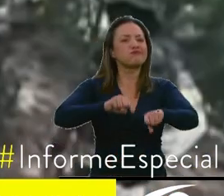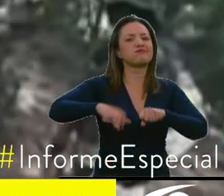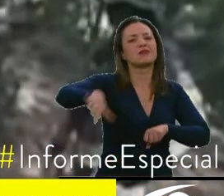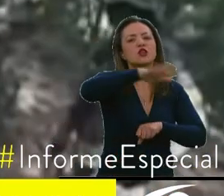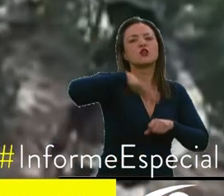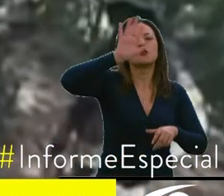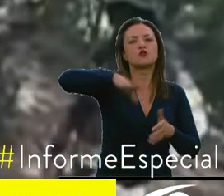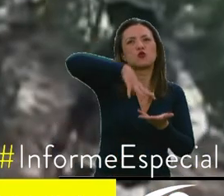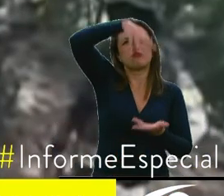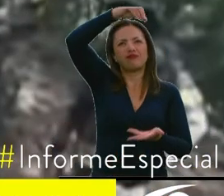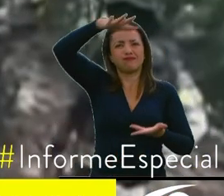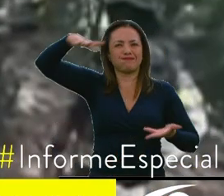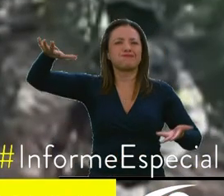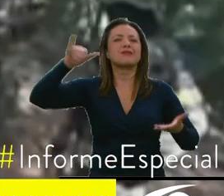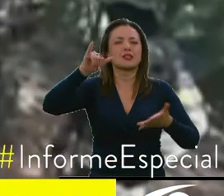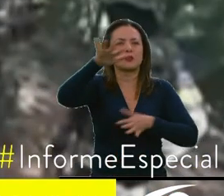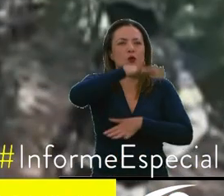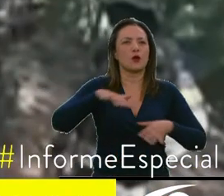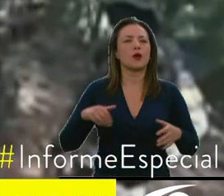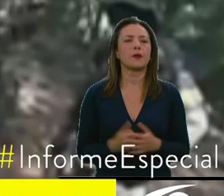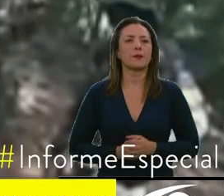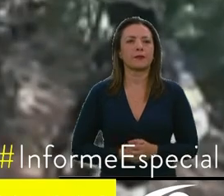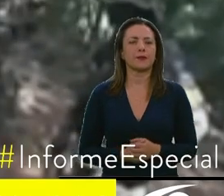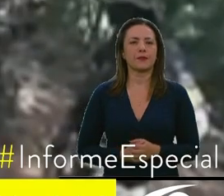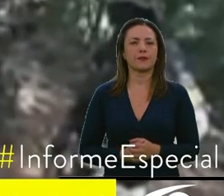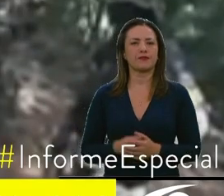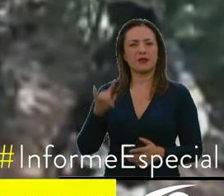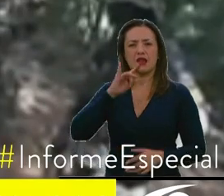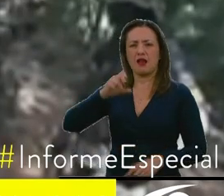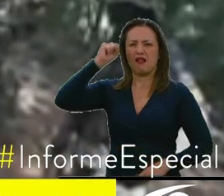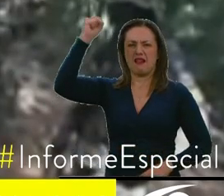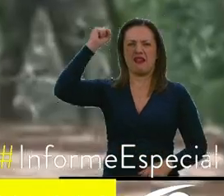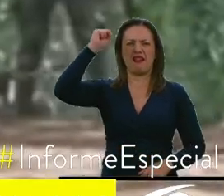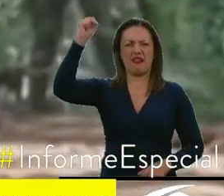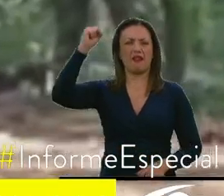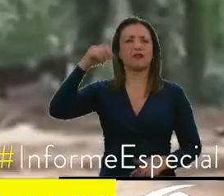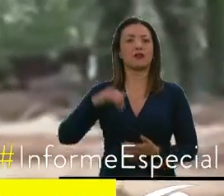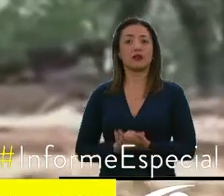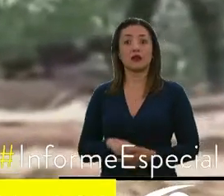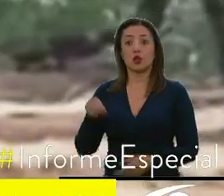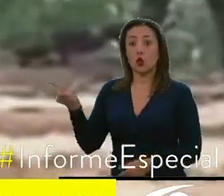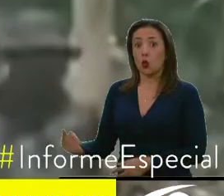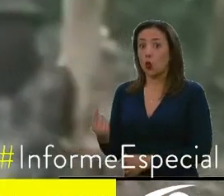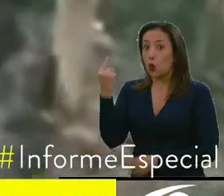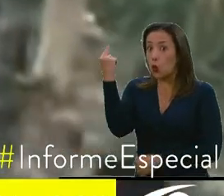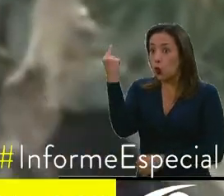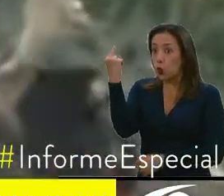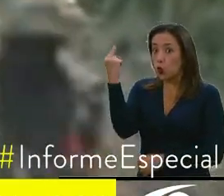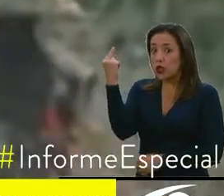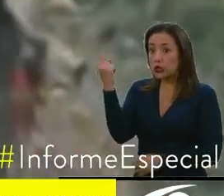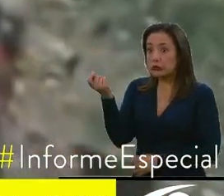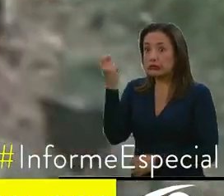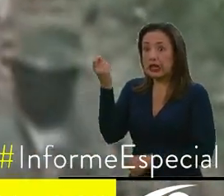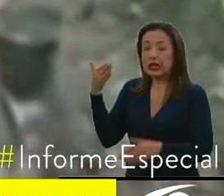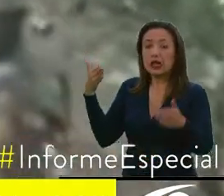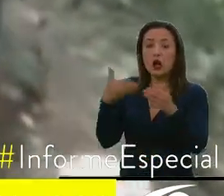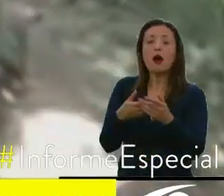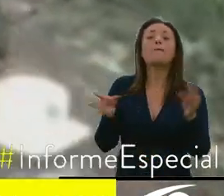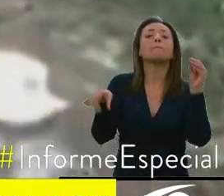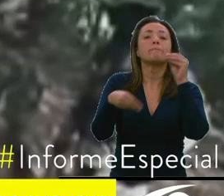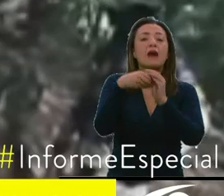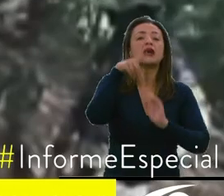somos? ¡Autodefensas Conquistadores de la Sierra Nevada! Pero no es la única amenaza. Desde el campo